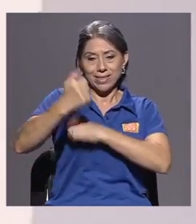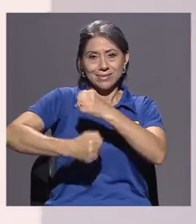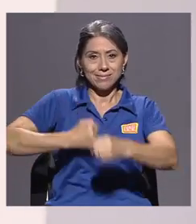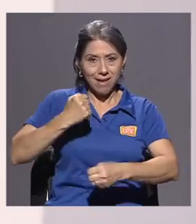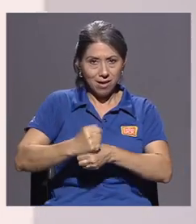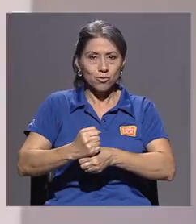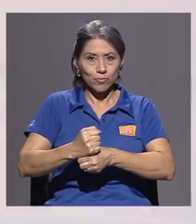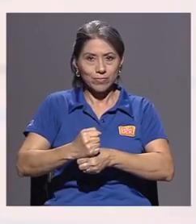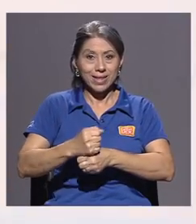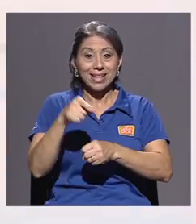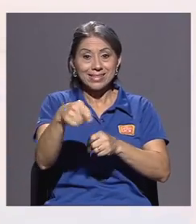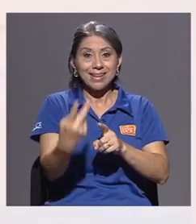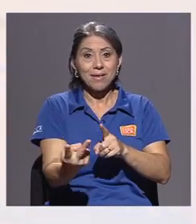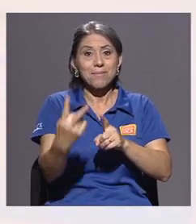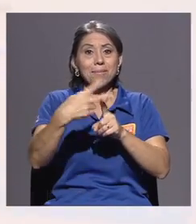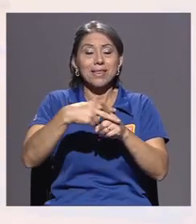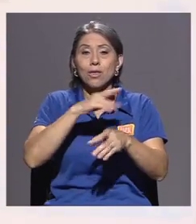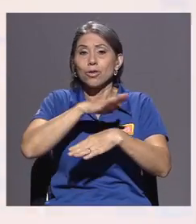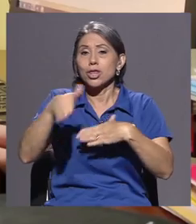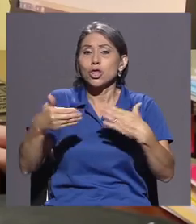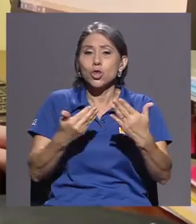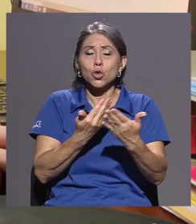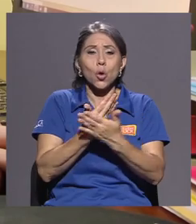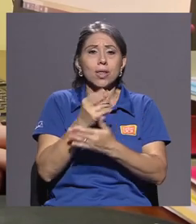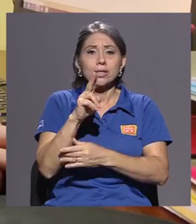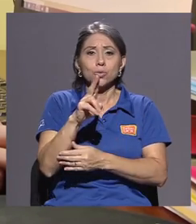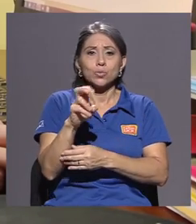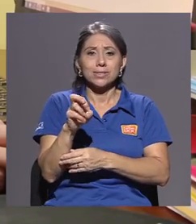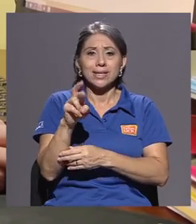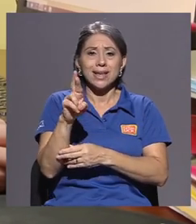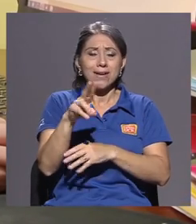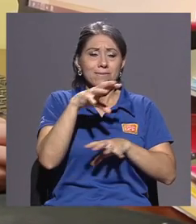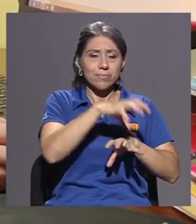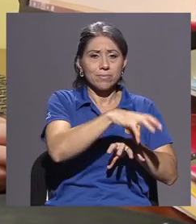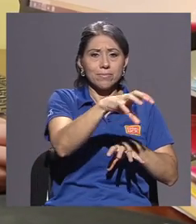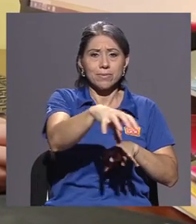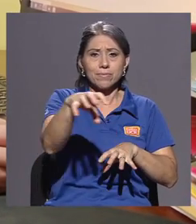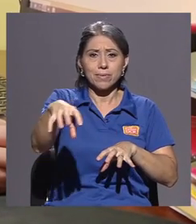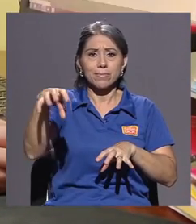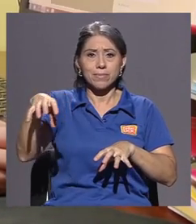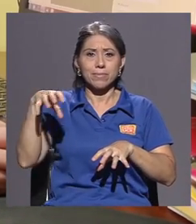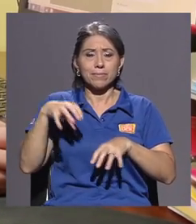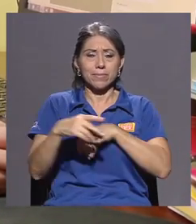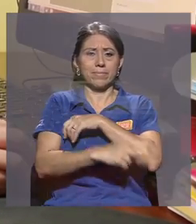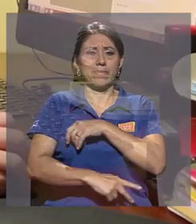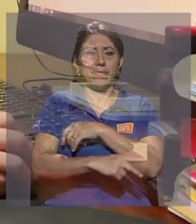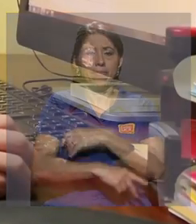año y será implementado en todas las sedes y recintos de la Universidad de Costa Rica.